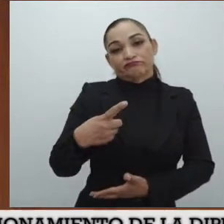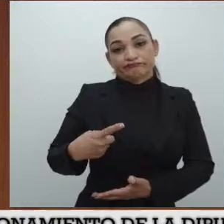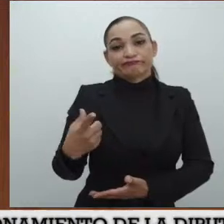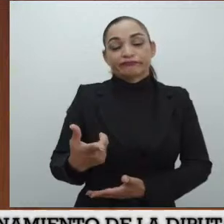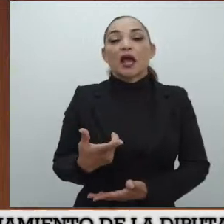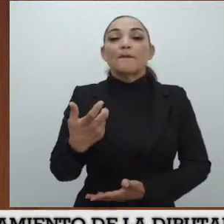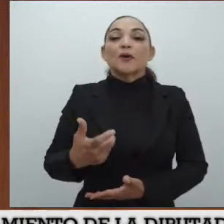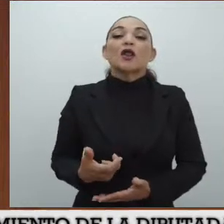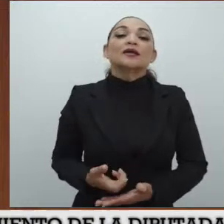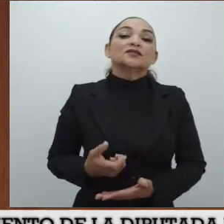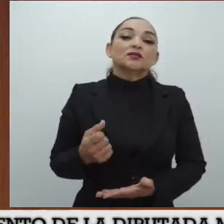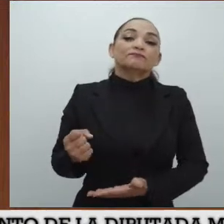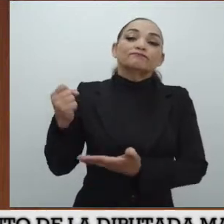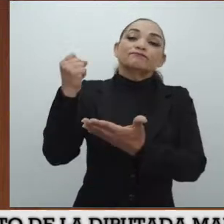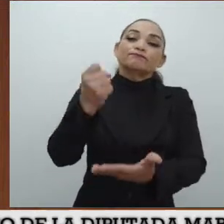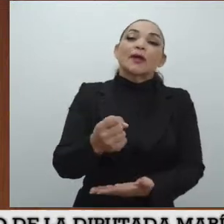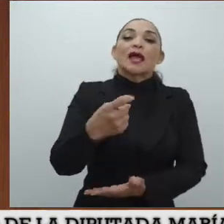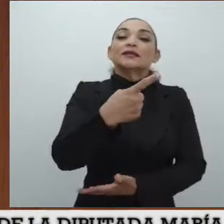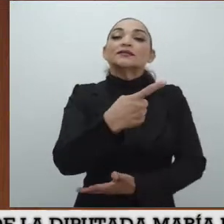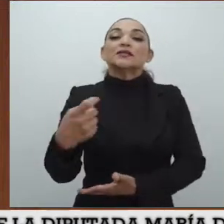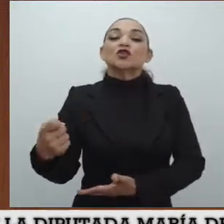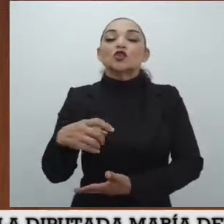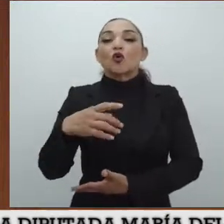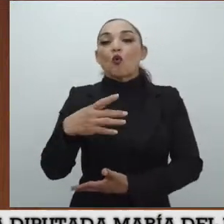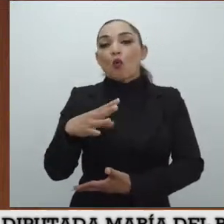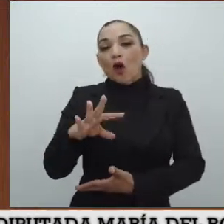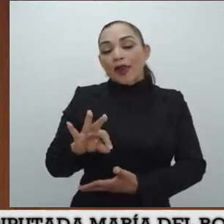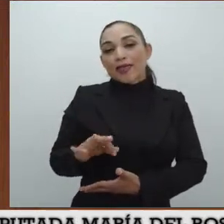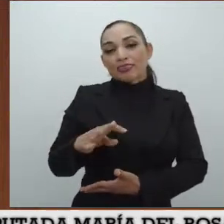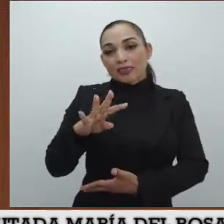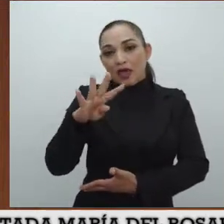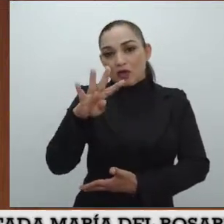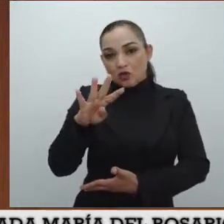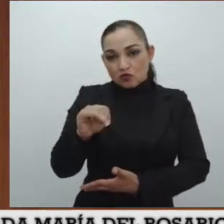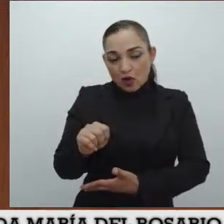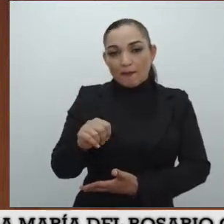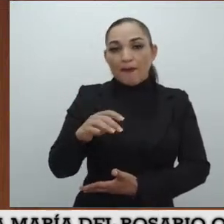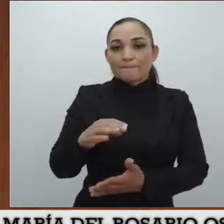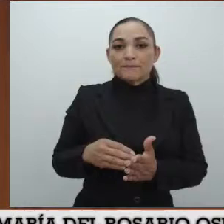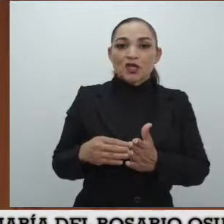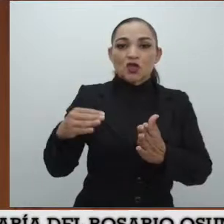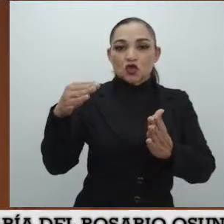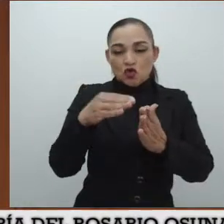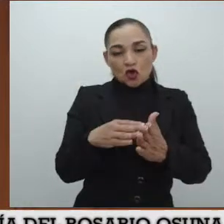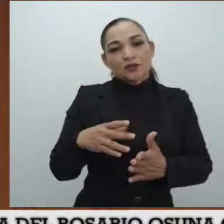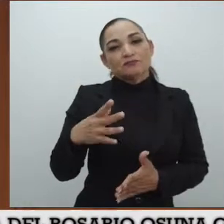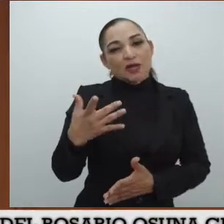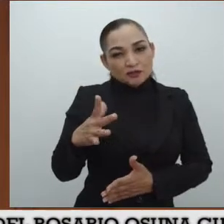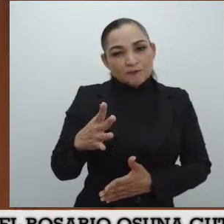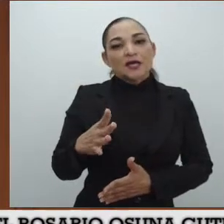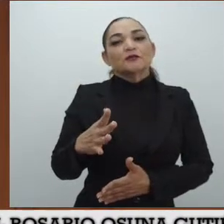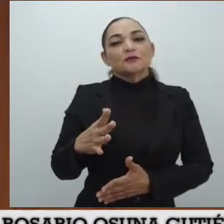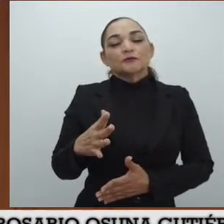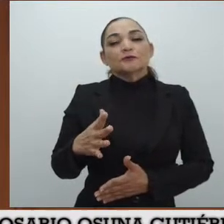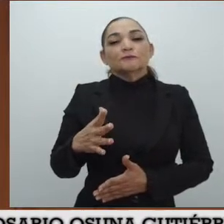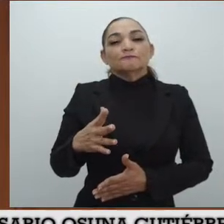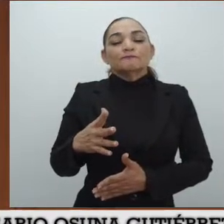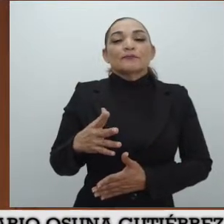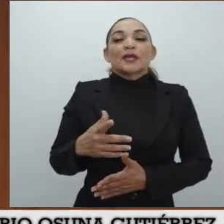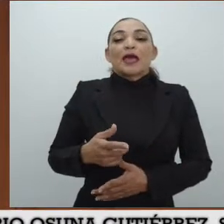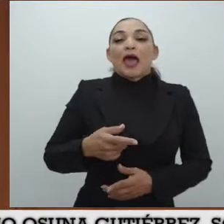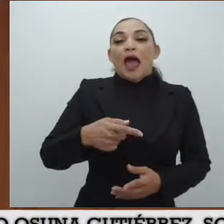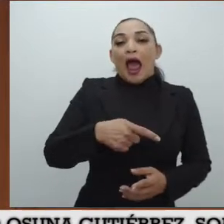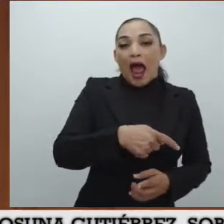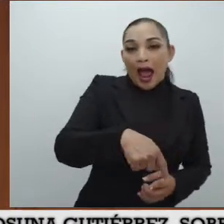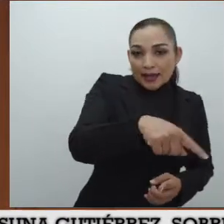un saldo disponible de 149 millones 500 mil pesos aproximadamente, y a eso habría